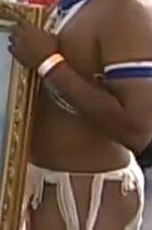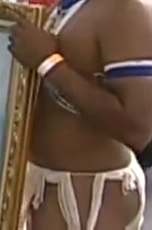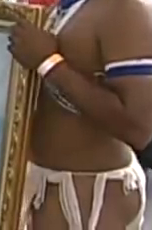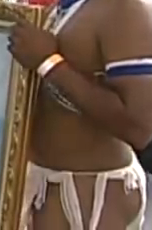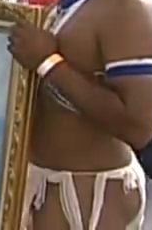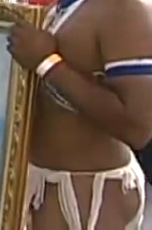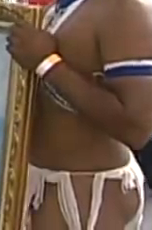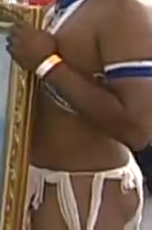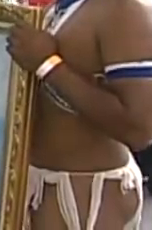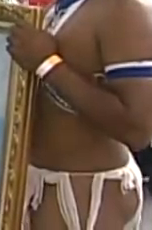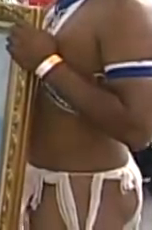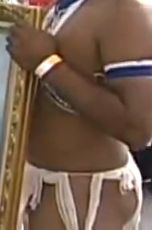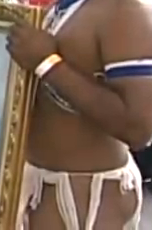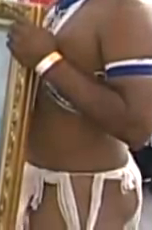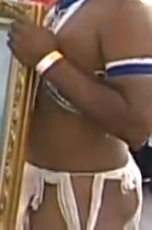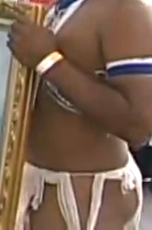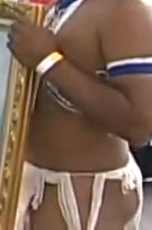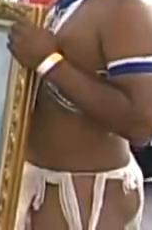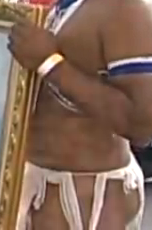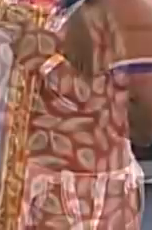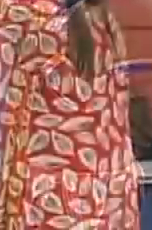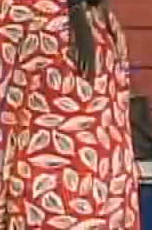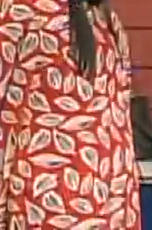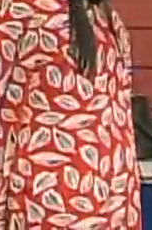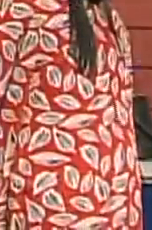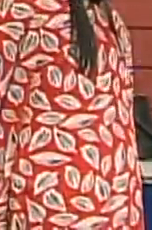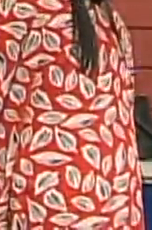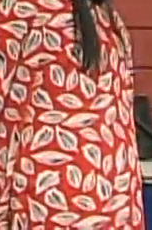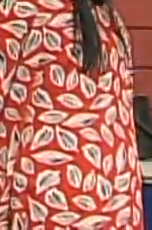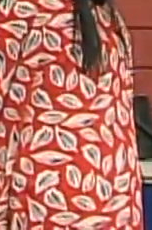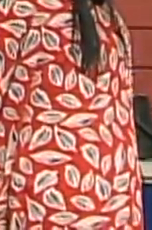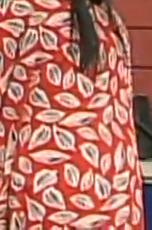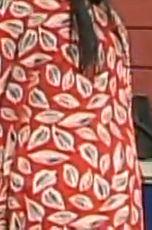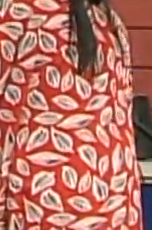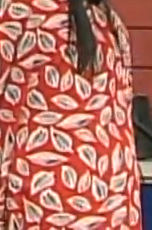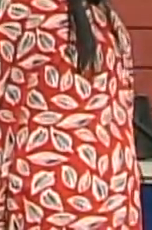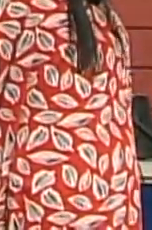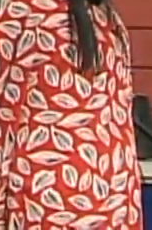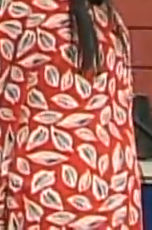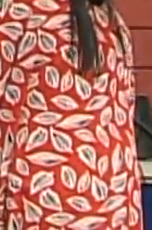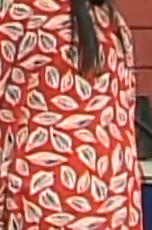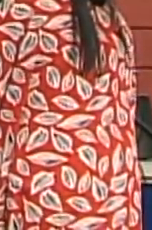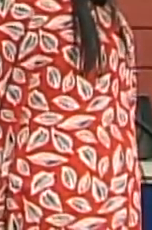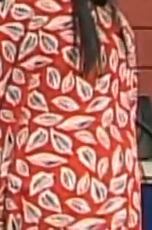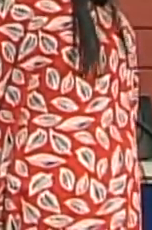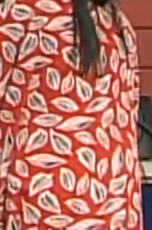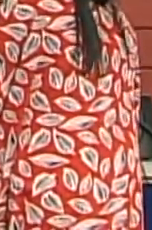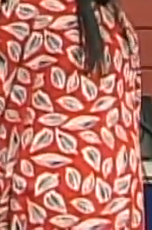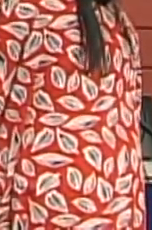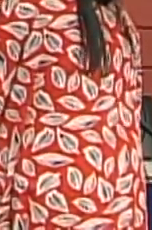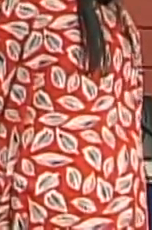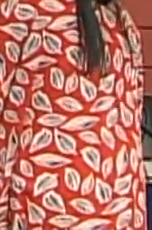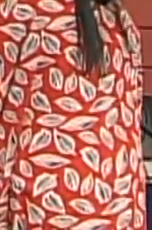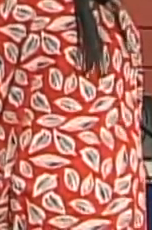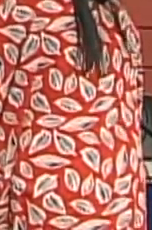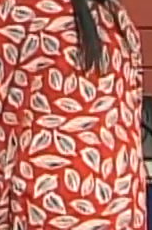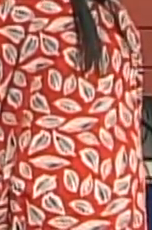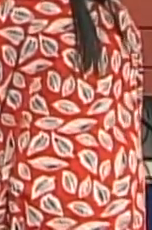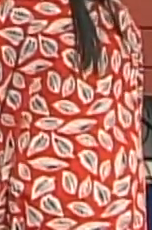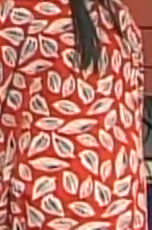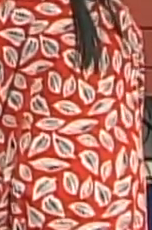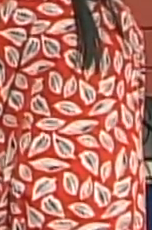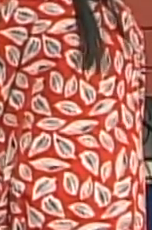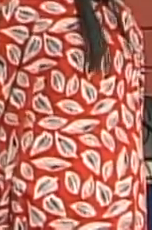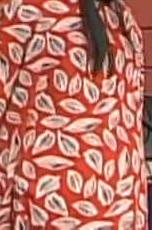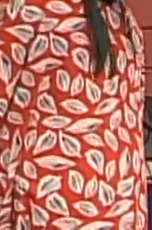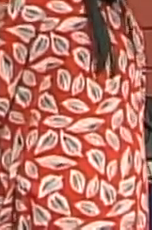protegernos y por garantizar la continuidad de la revolución bolivariana. Nosotros tenemos un compromiso de seguir en autoformación con la